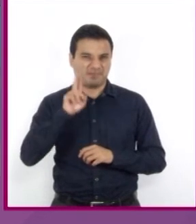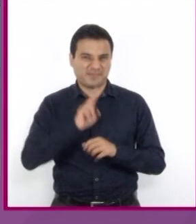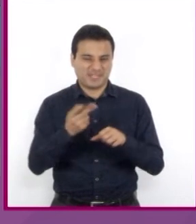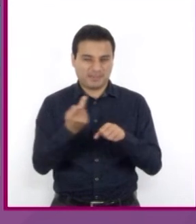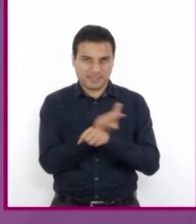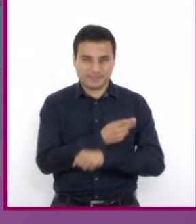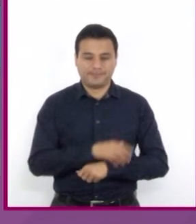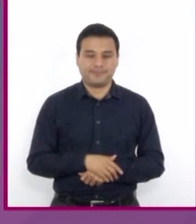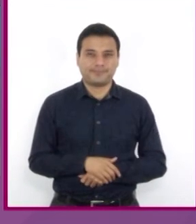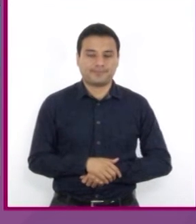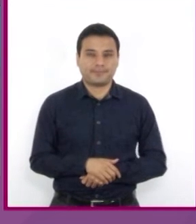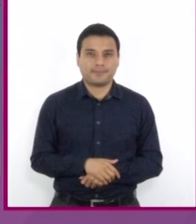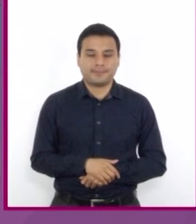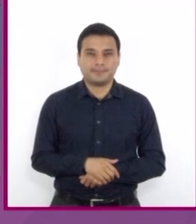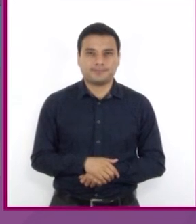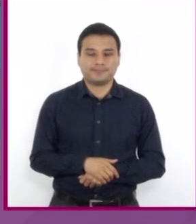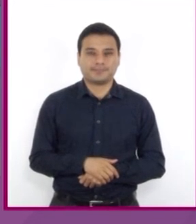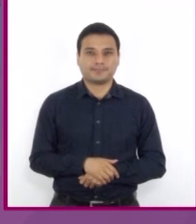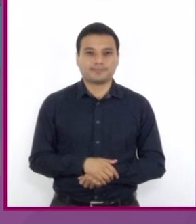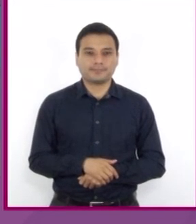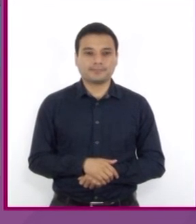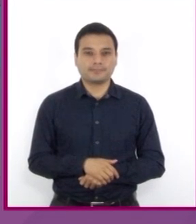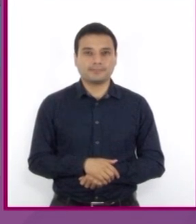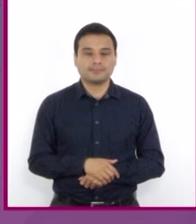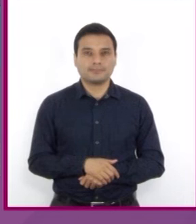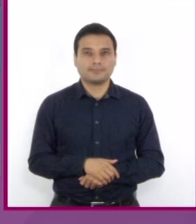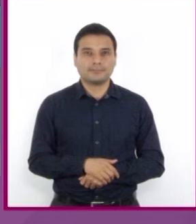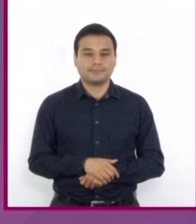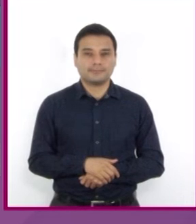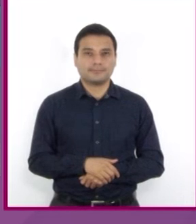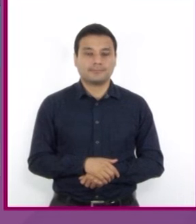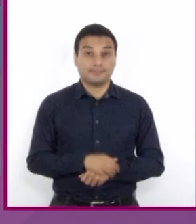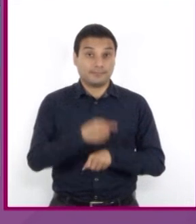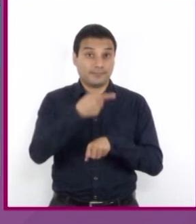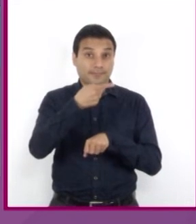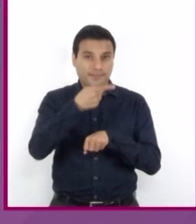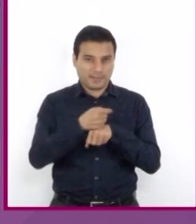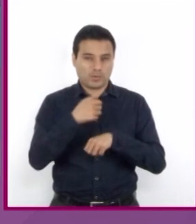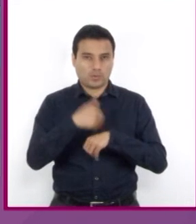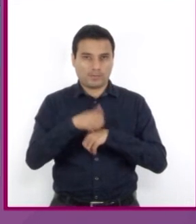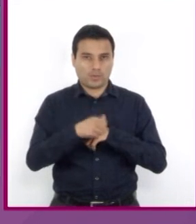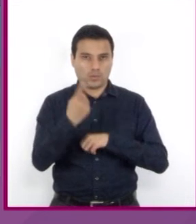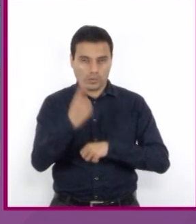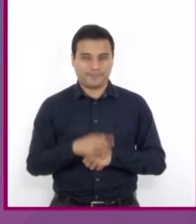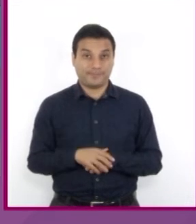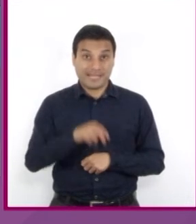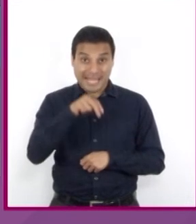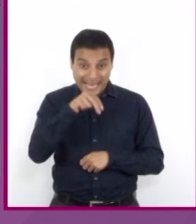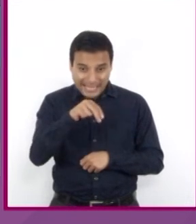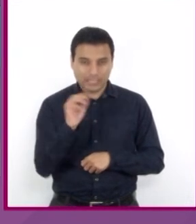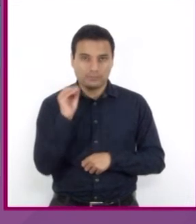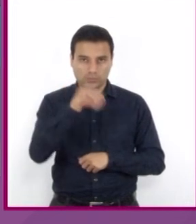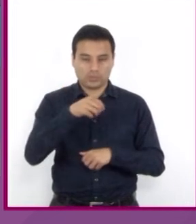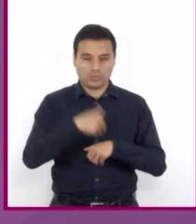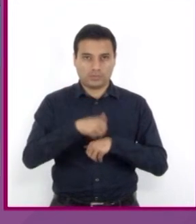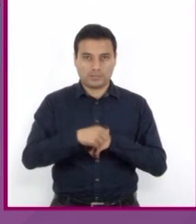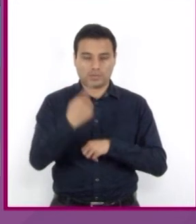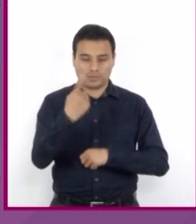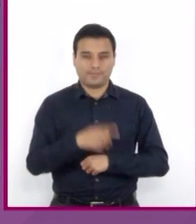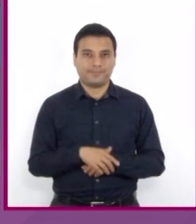4. Para el primer valor del término n, es decir, cuando n es igual con 1,